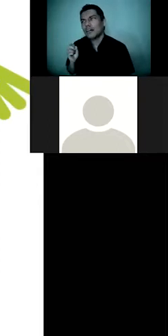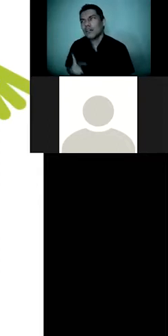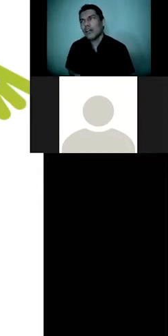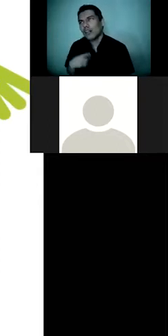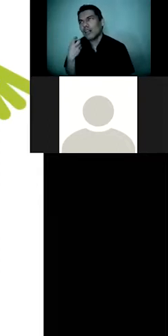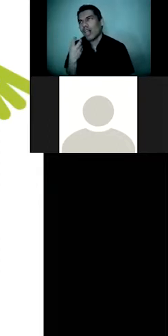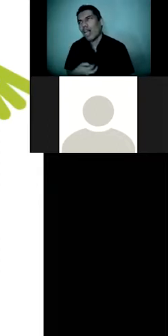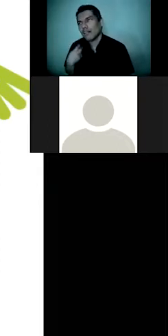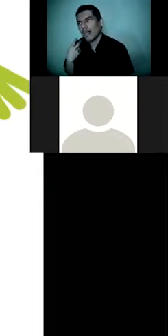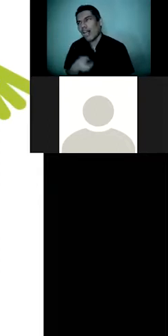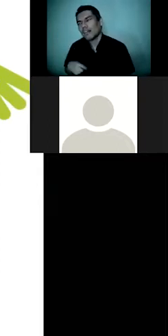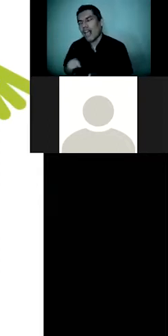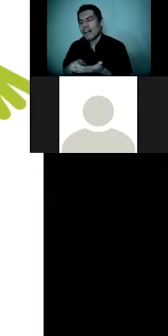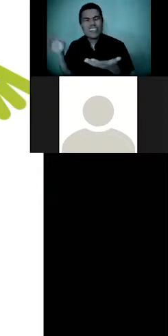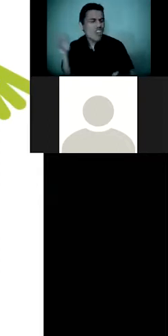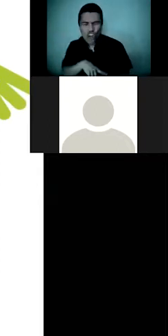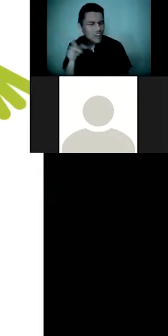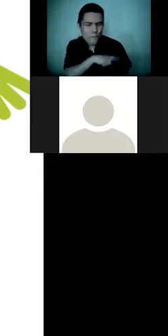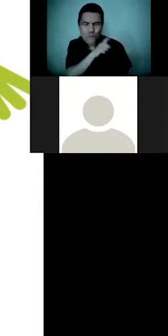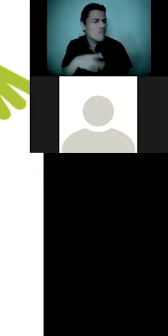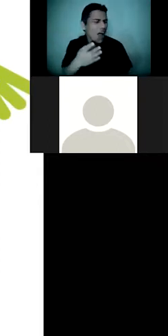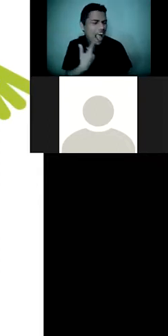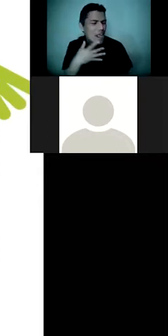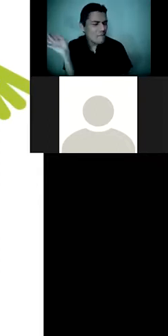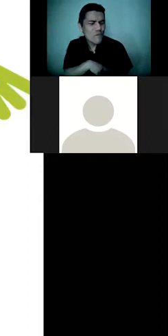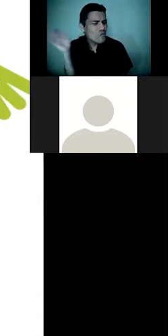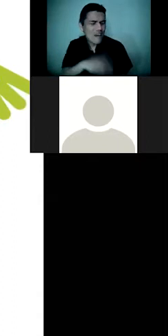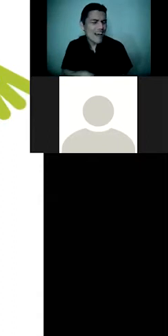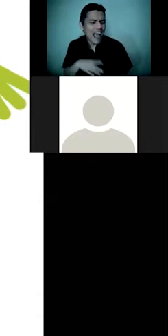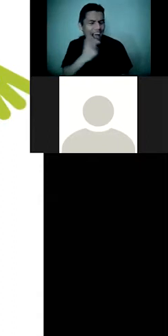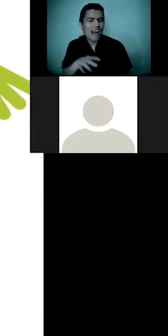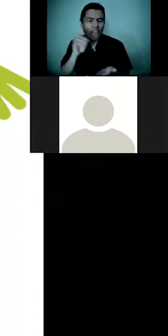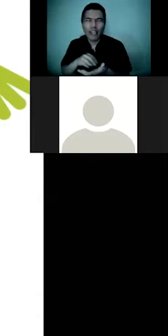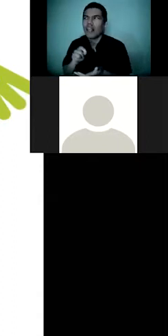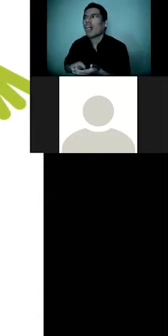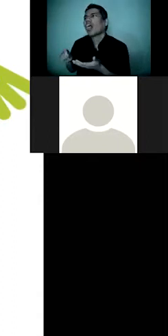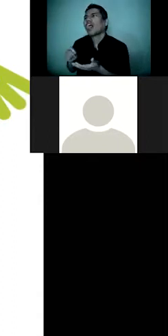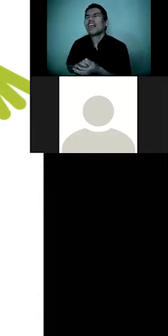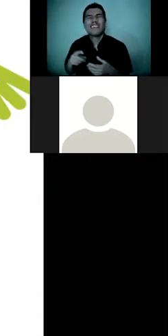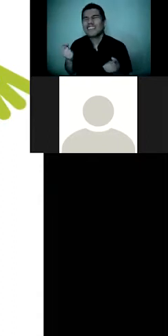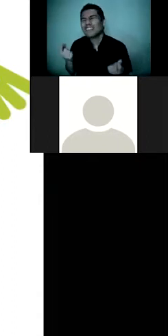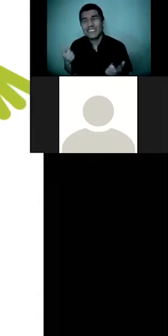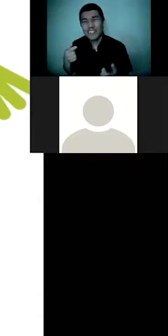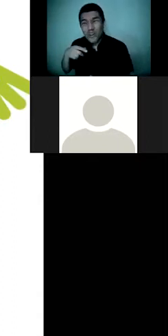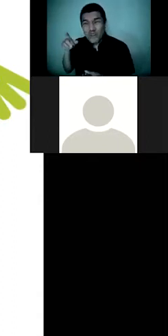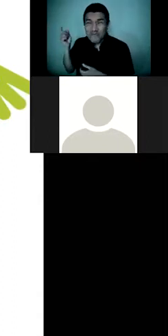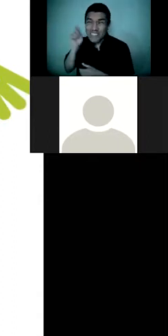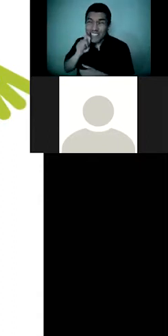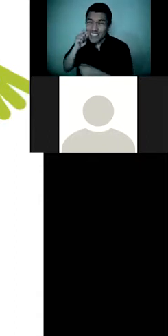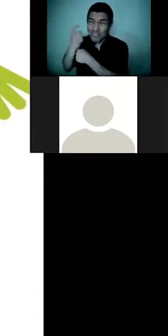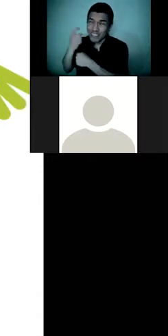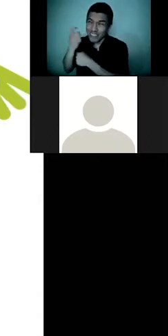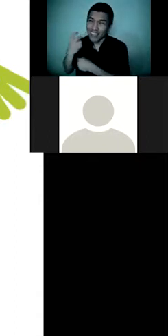me enseñaba, quería que yo aprendiera a hablar y hablar y hablar. No, no, está muy mal, no estás vocalizando bien otra vez y otra vez.